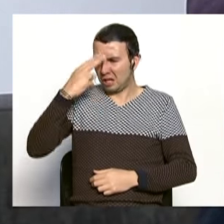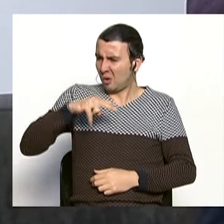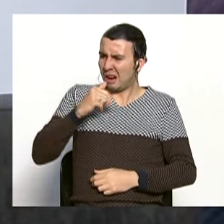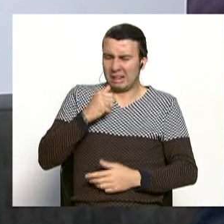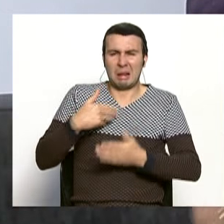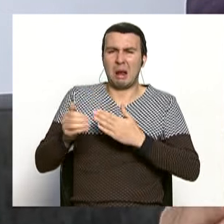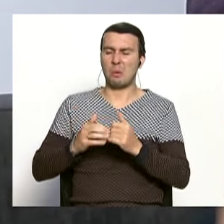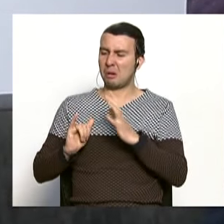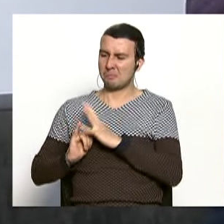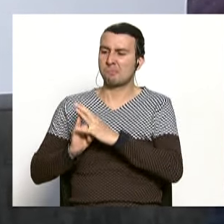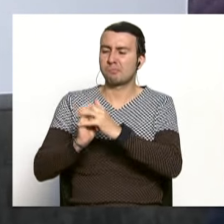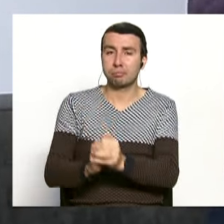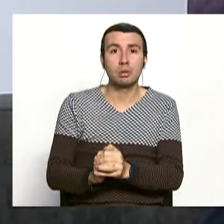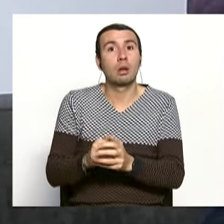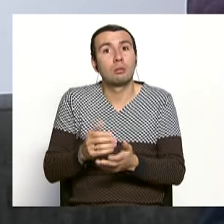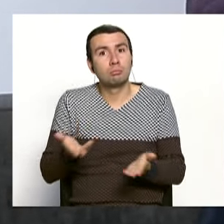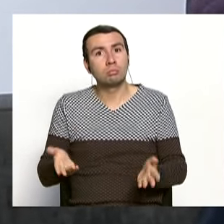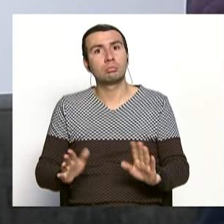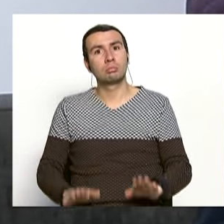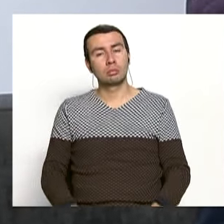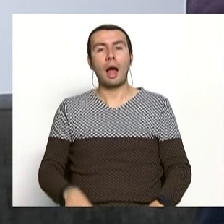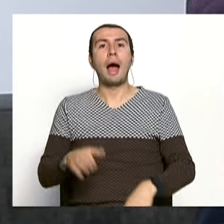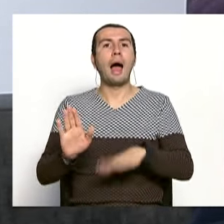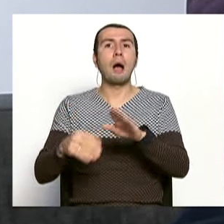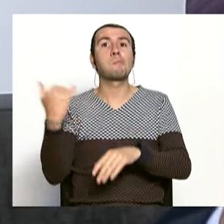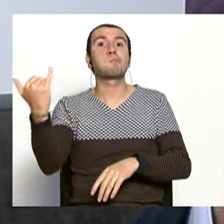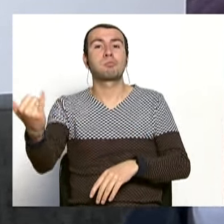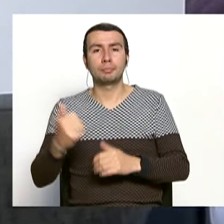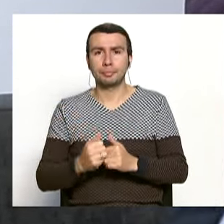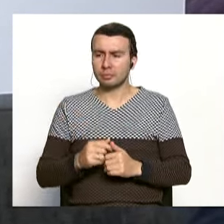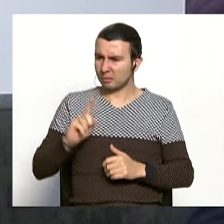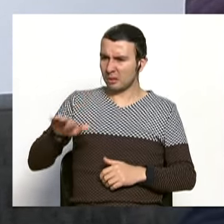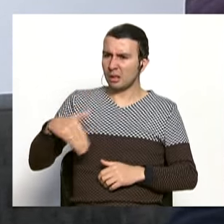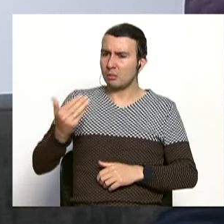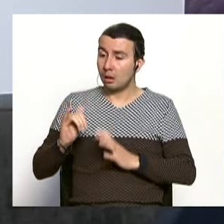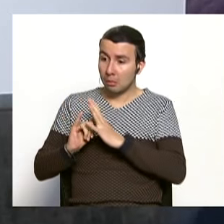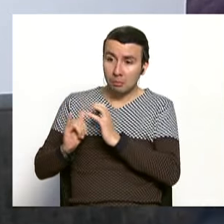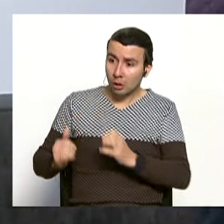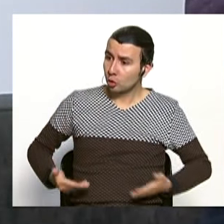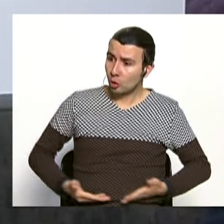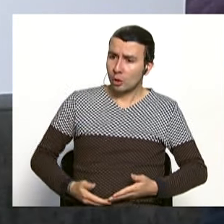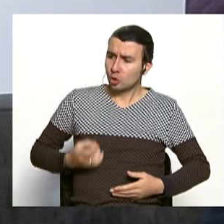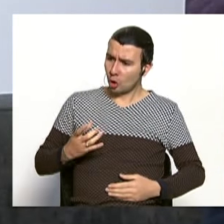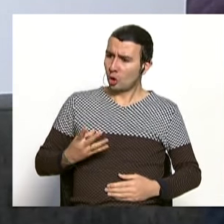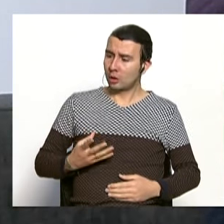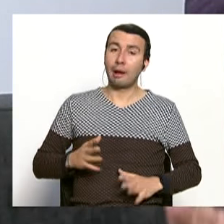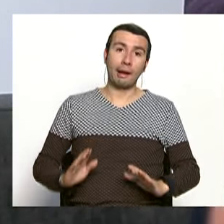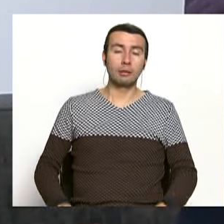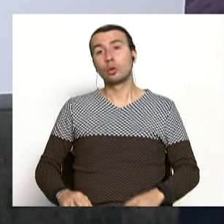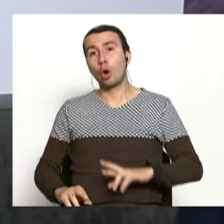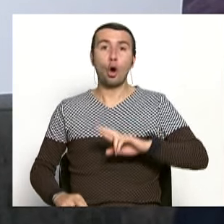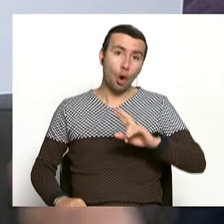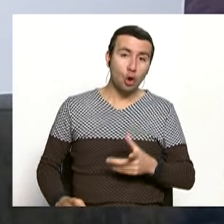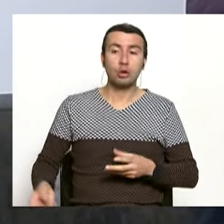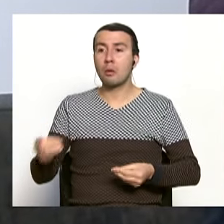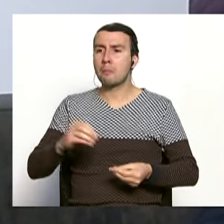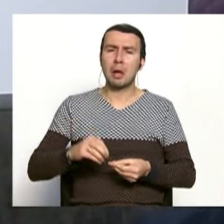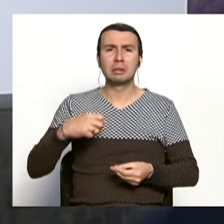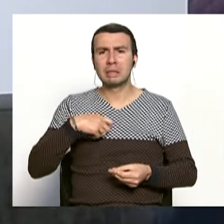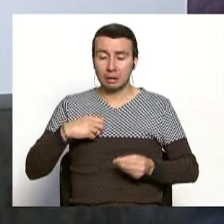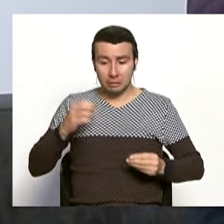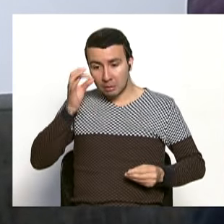entonces ese es el siguiente paso después de sacarles la matriz hay que habrá que someterla otra procedimiento porque es que de pronto es que ahora